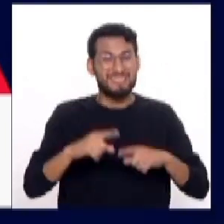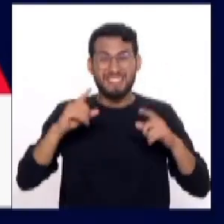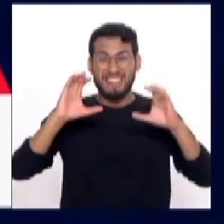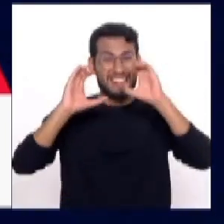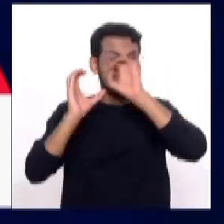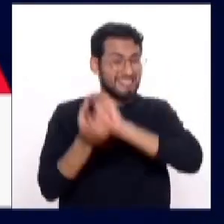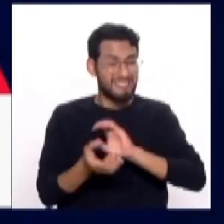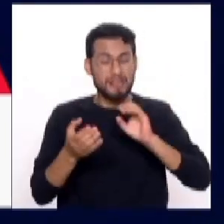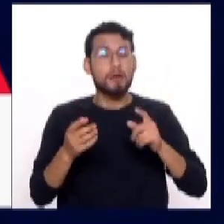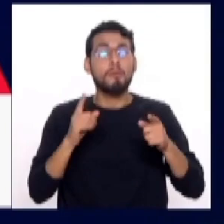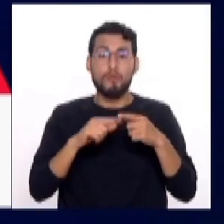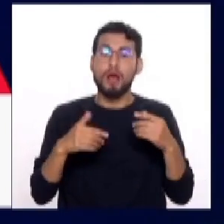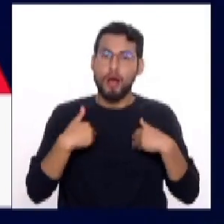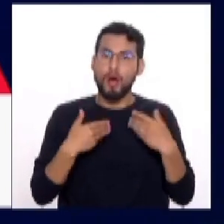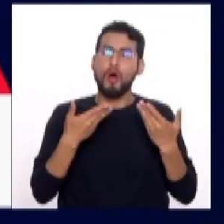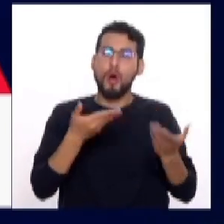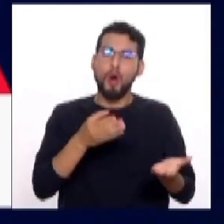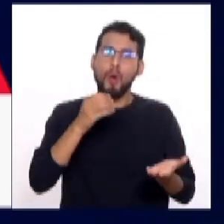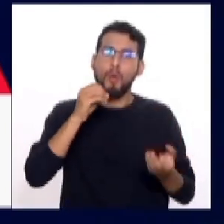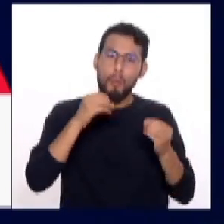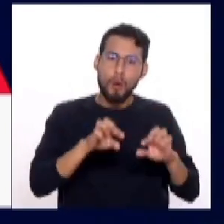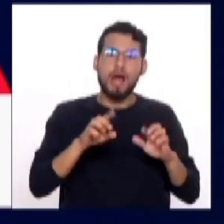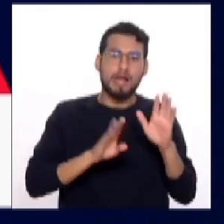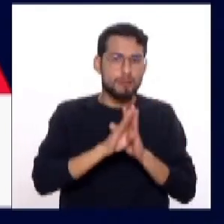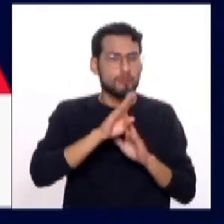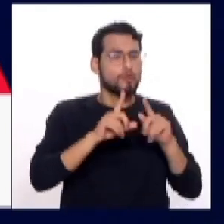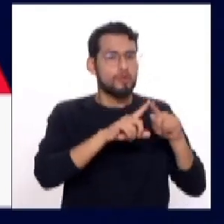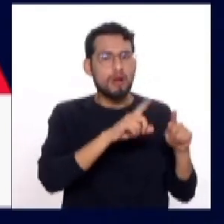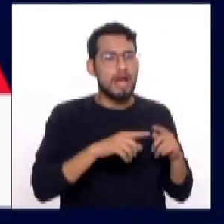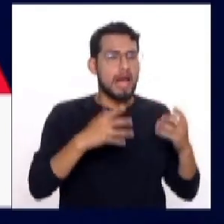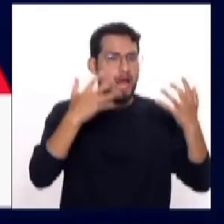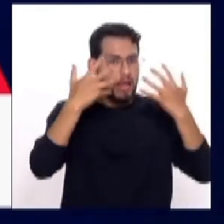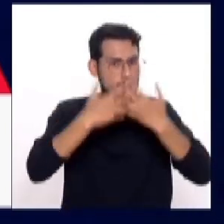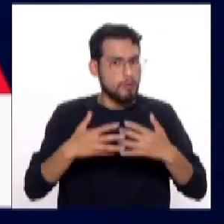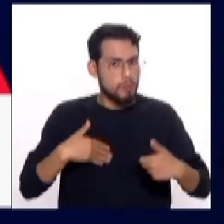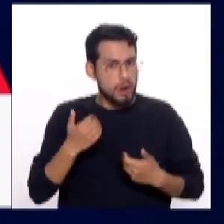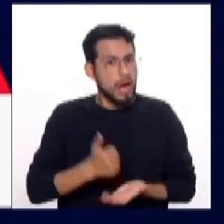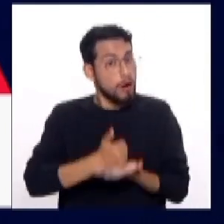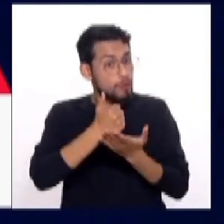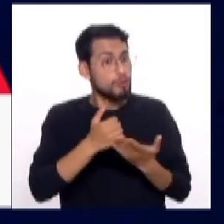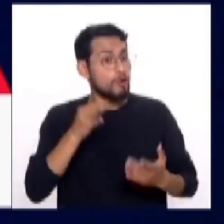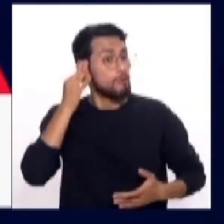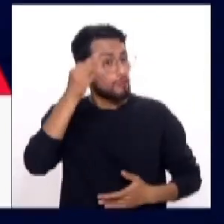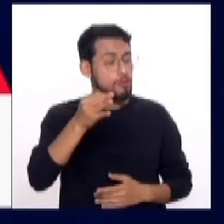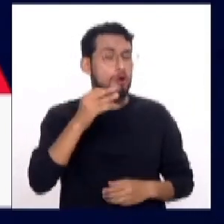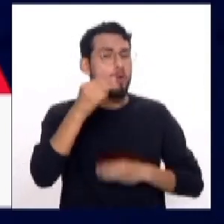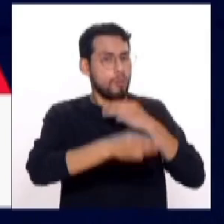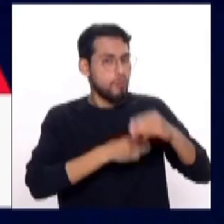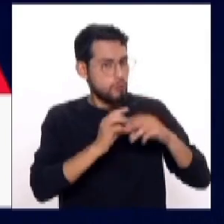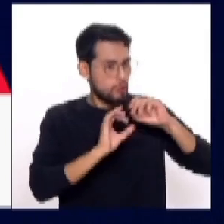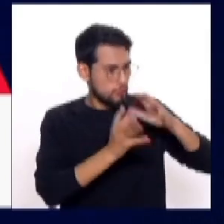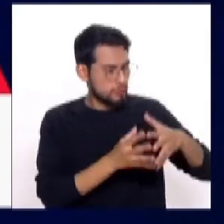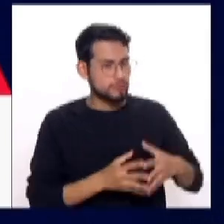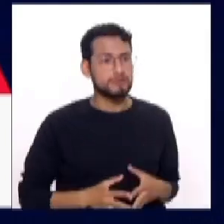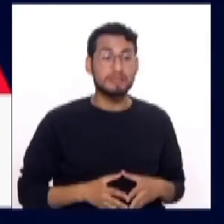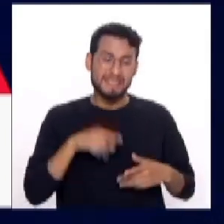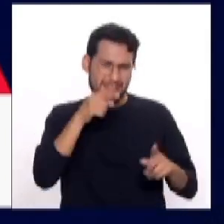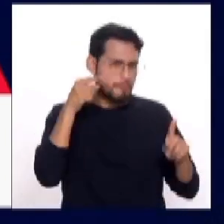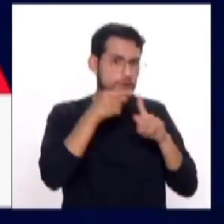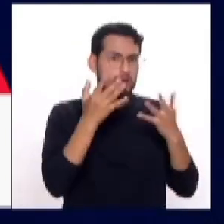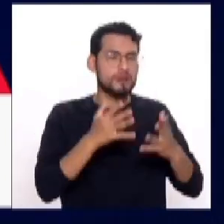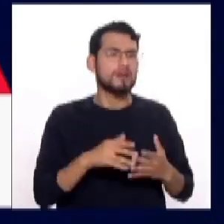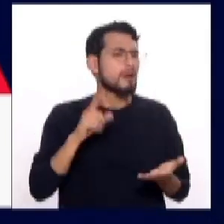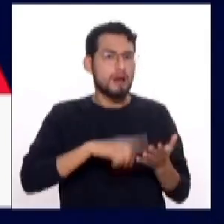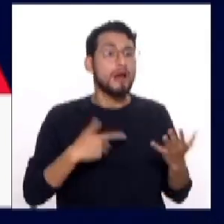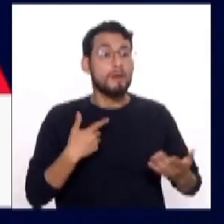crisis climática también oportunidades de desarrollo de nuevas industrias que pueden ayudar al futuro del mundo y en ese sentido el